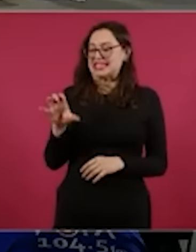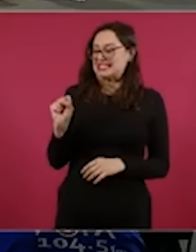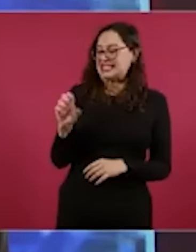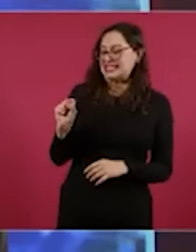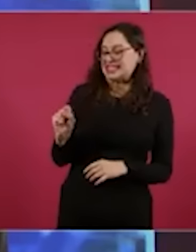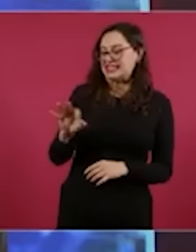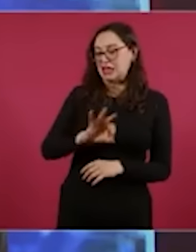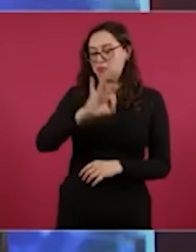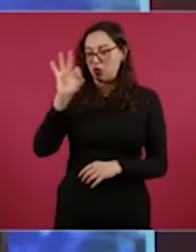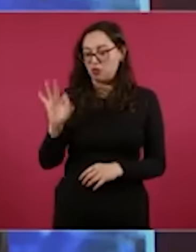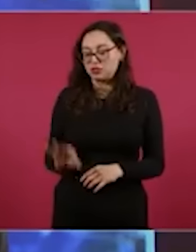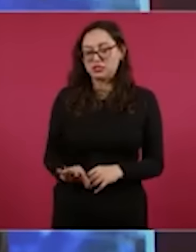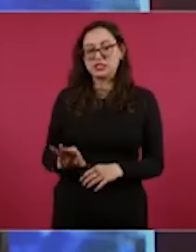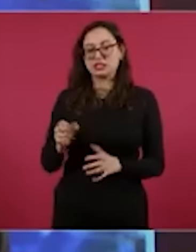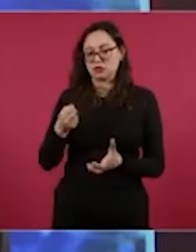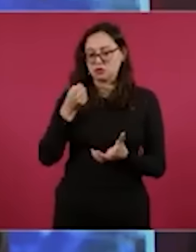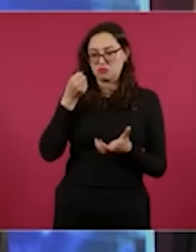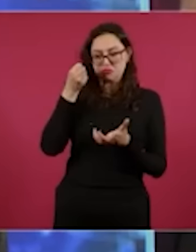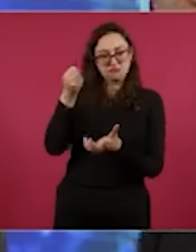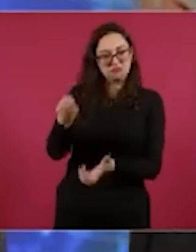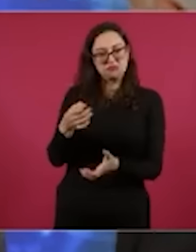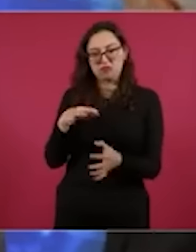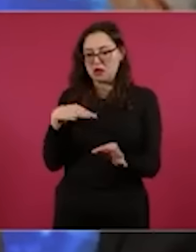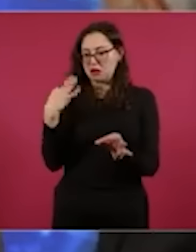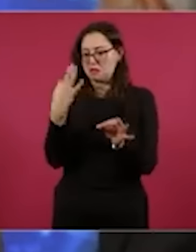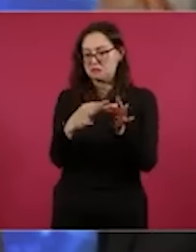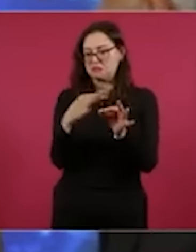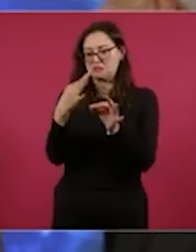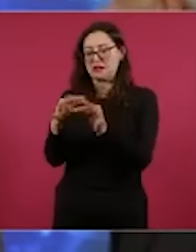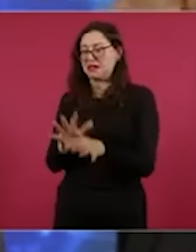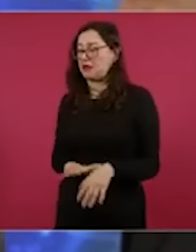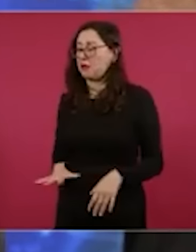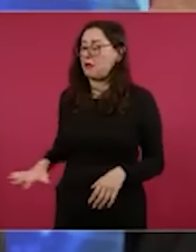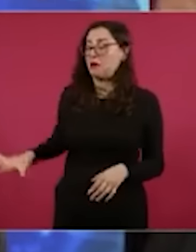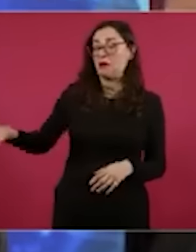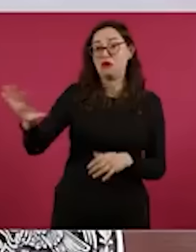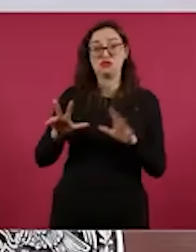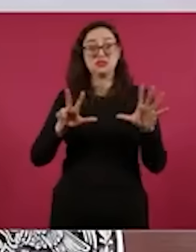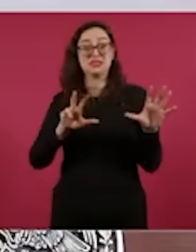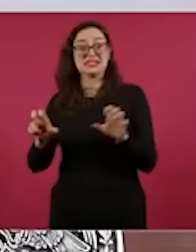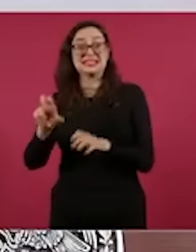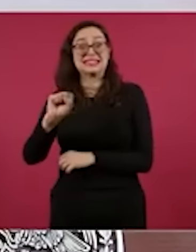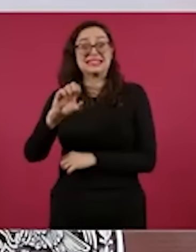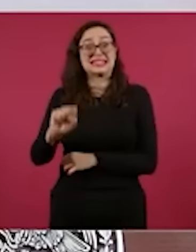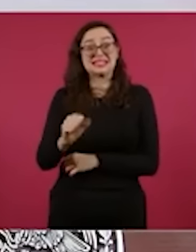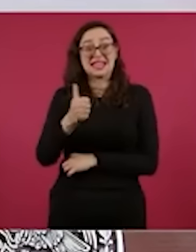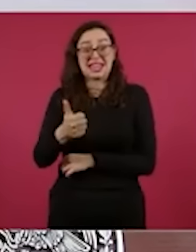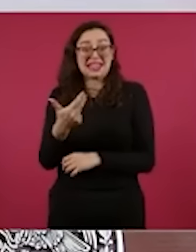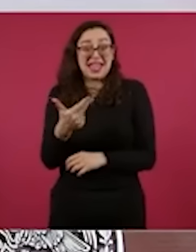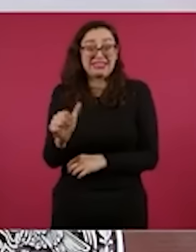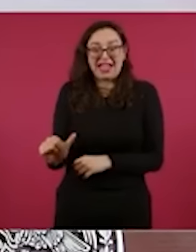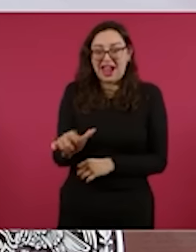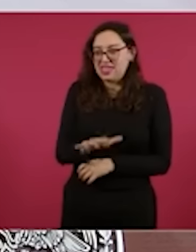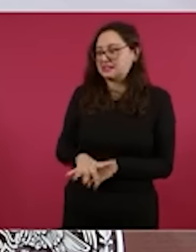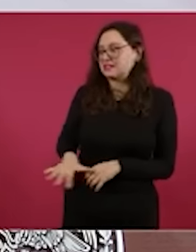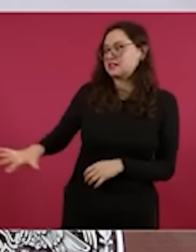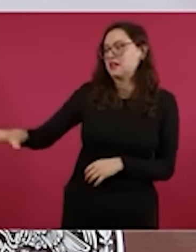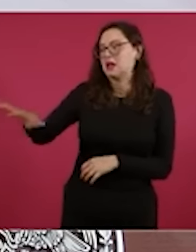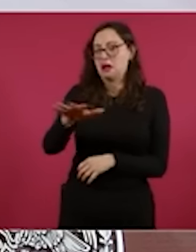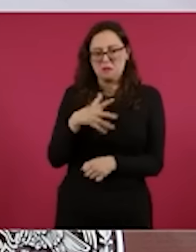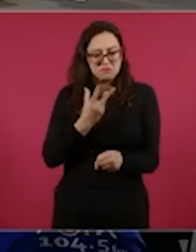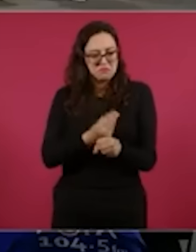del total de las 866 hectáreas que tiene el bosque, y de esa superficie